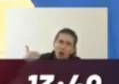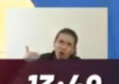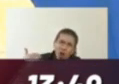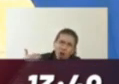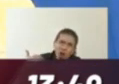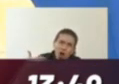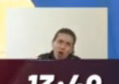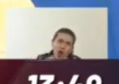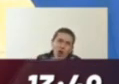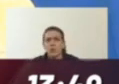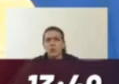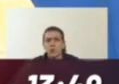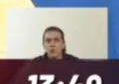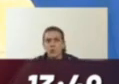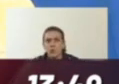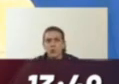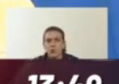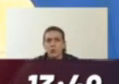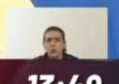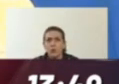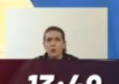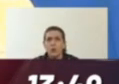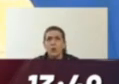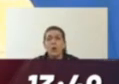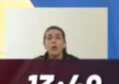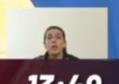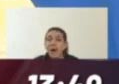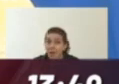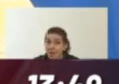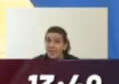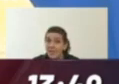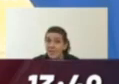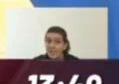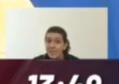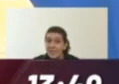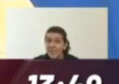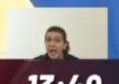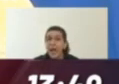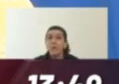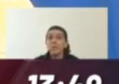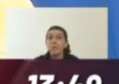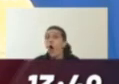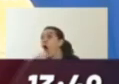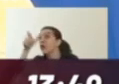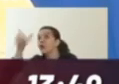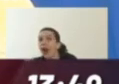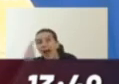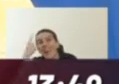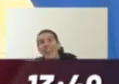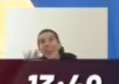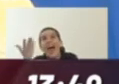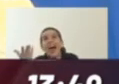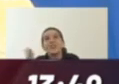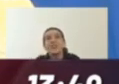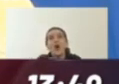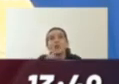pasado. Pero también sé que nadie me trae una solución mejor. Que